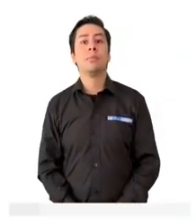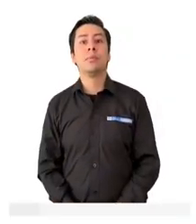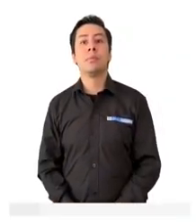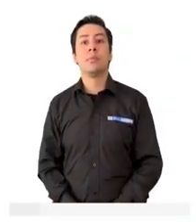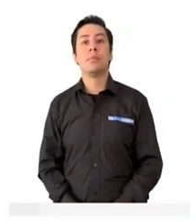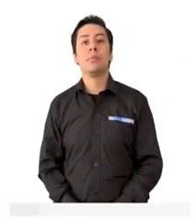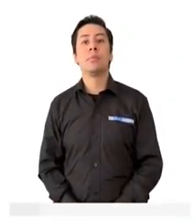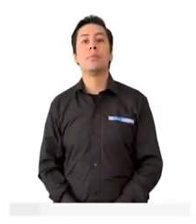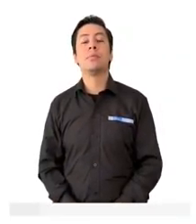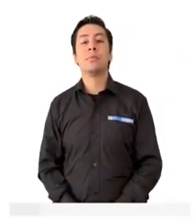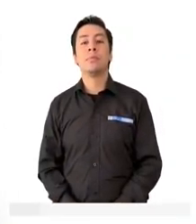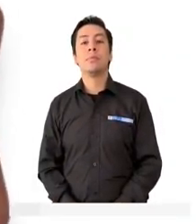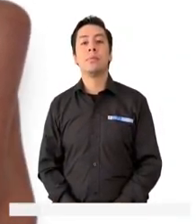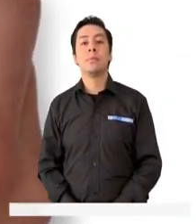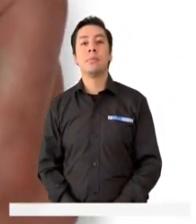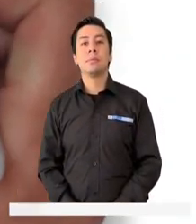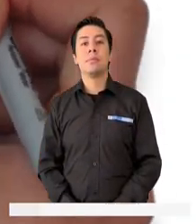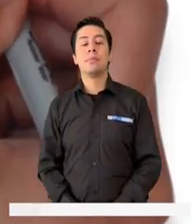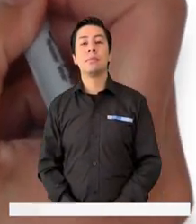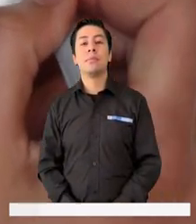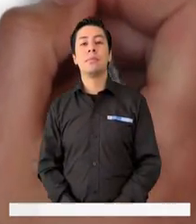601-426-1111 y Nacional